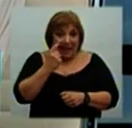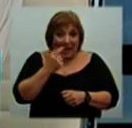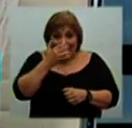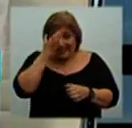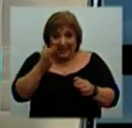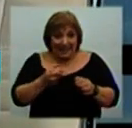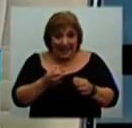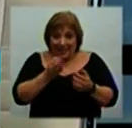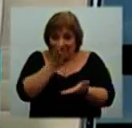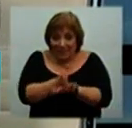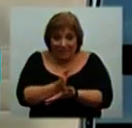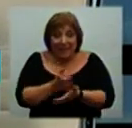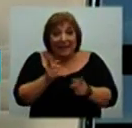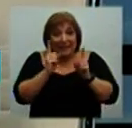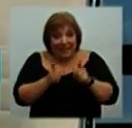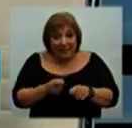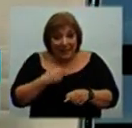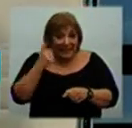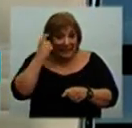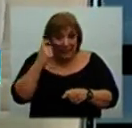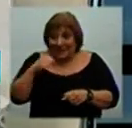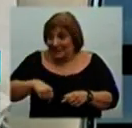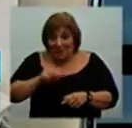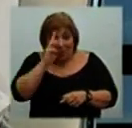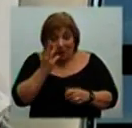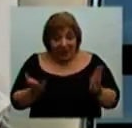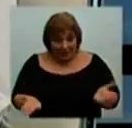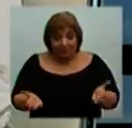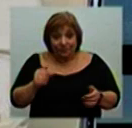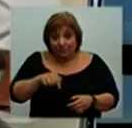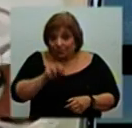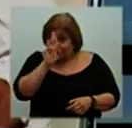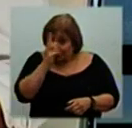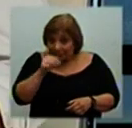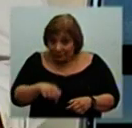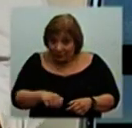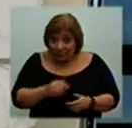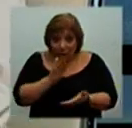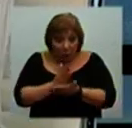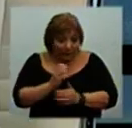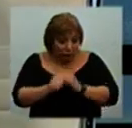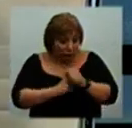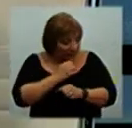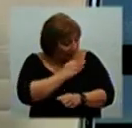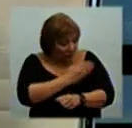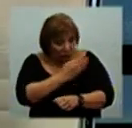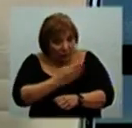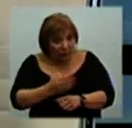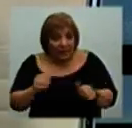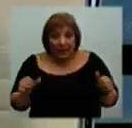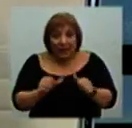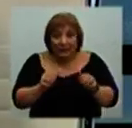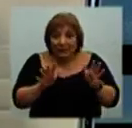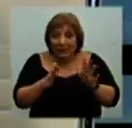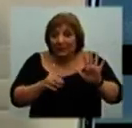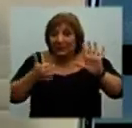terminante incluso es la propia experiencia del Uruguay hay que ver que en nuestro país en los últimos años se están haciendo aproximadamente